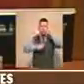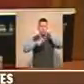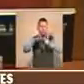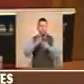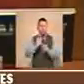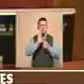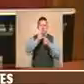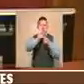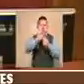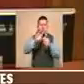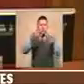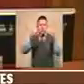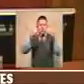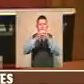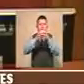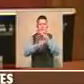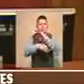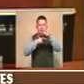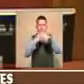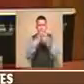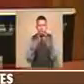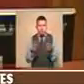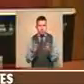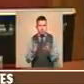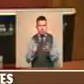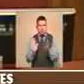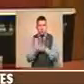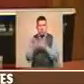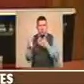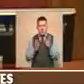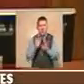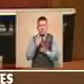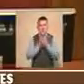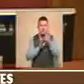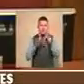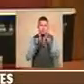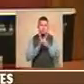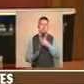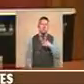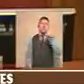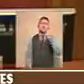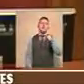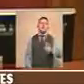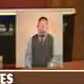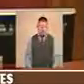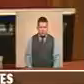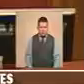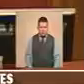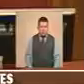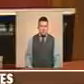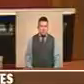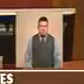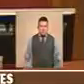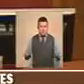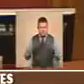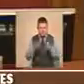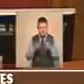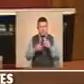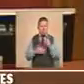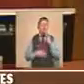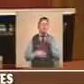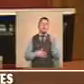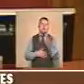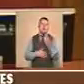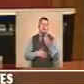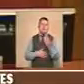dejamos plasmada esta obra en el plan de desarrollo. Necesitamos los recursos. Se dice que